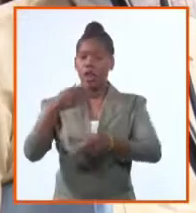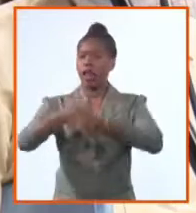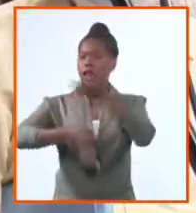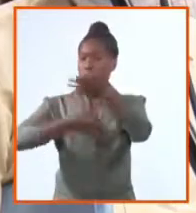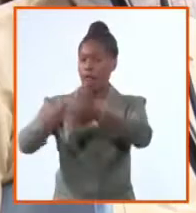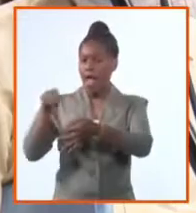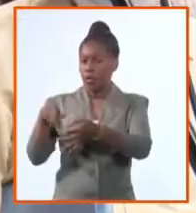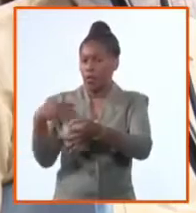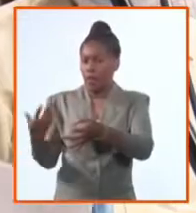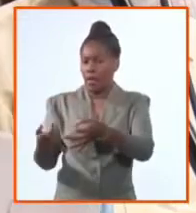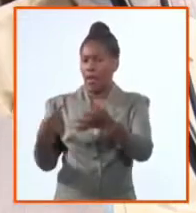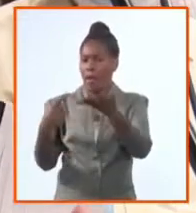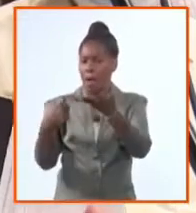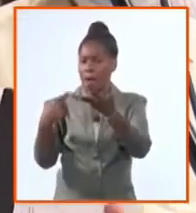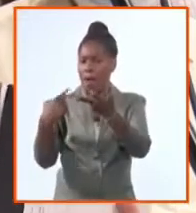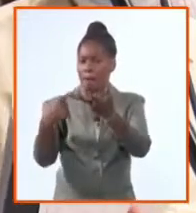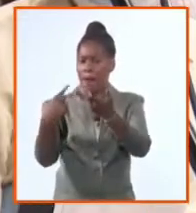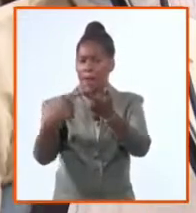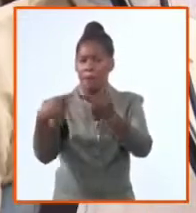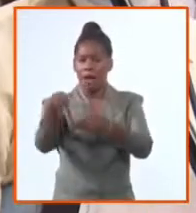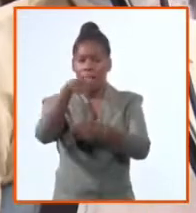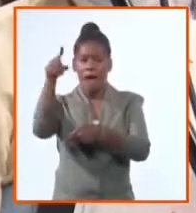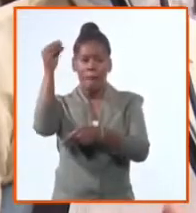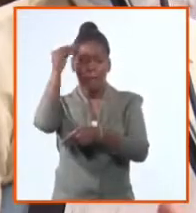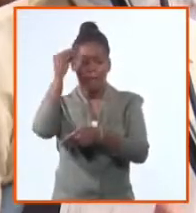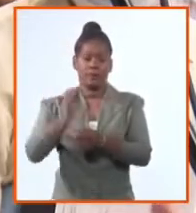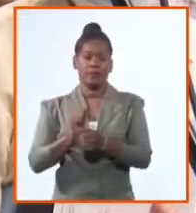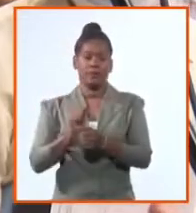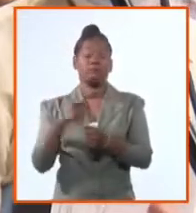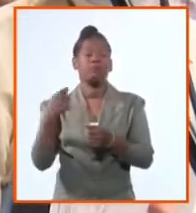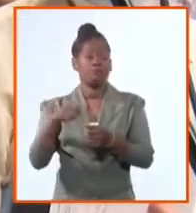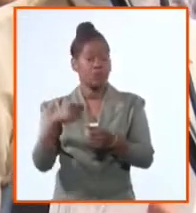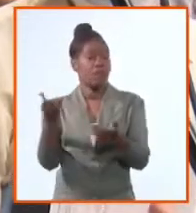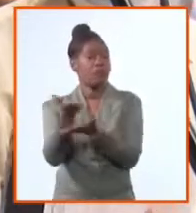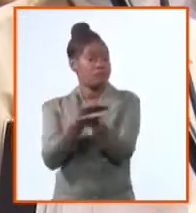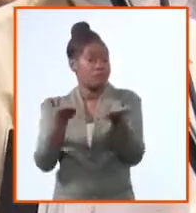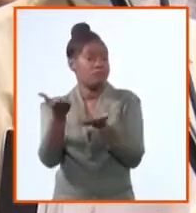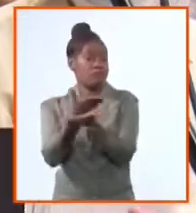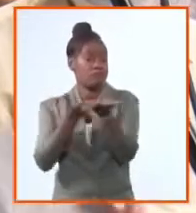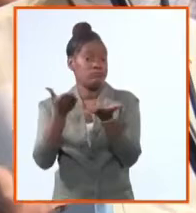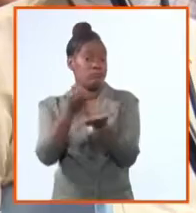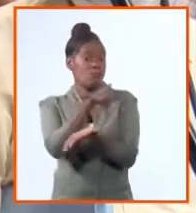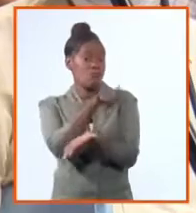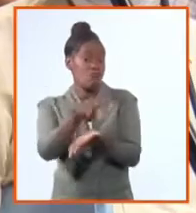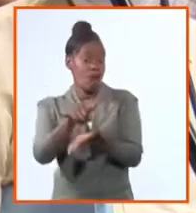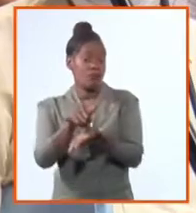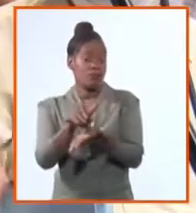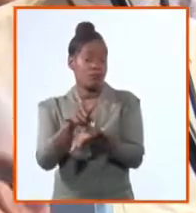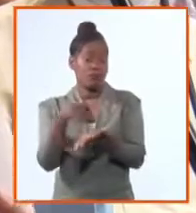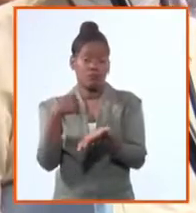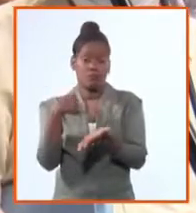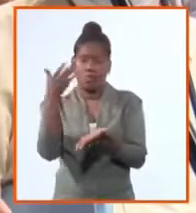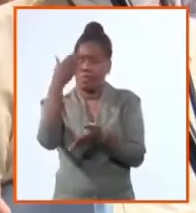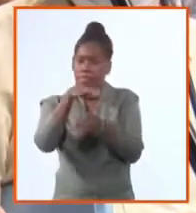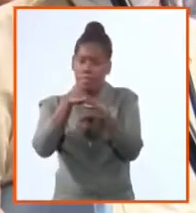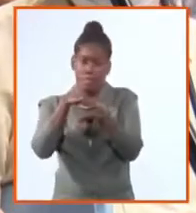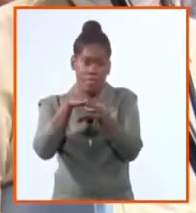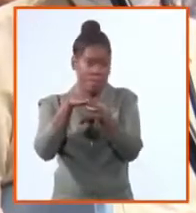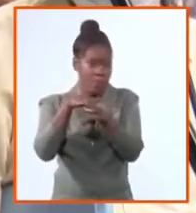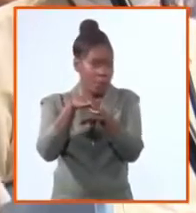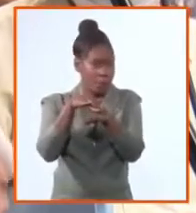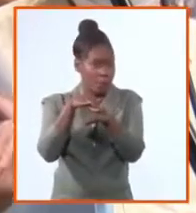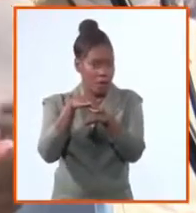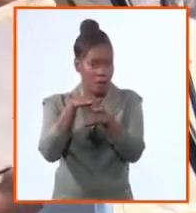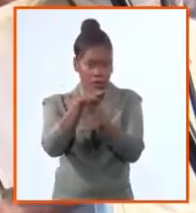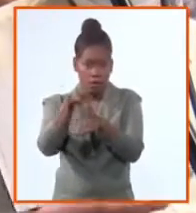puedan tomar para aminorar determinadas consecuencias que se pueden manifestar. Y eso, perdónenme, pero no se